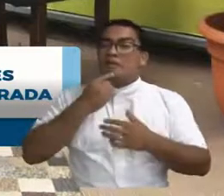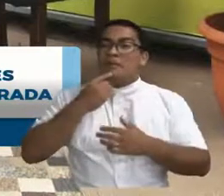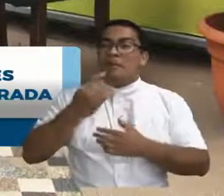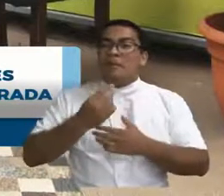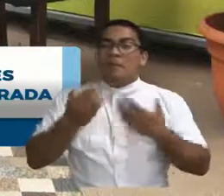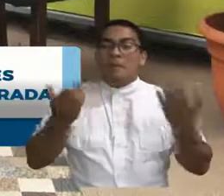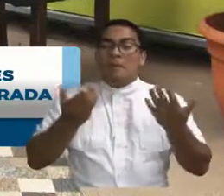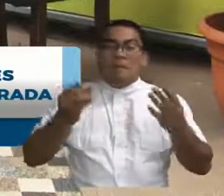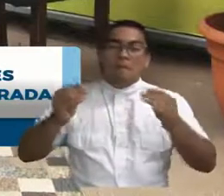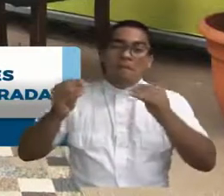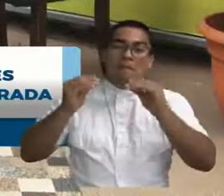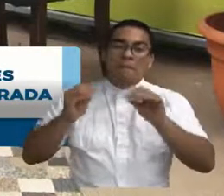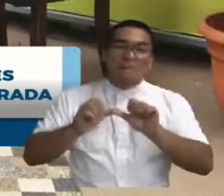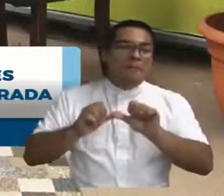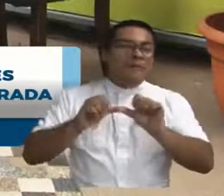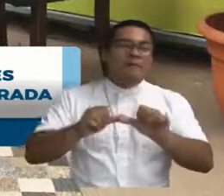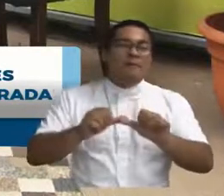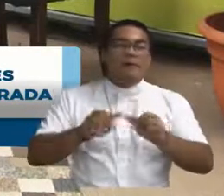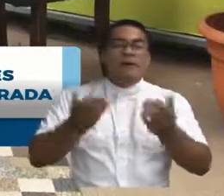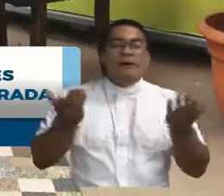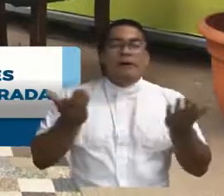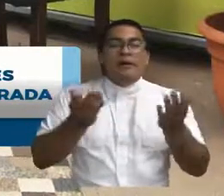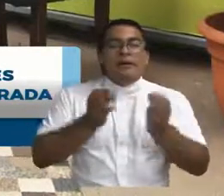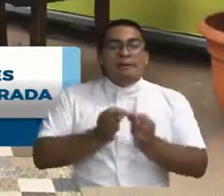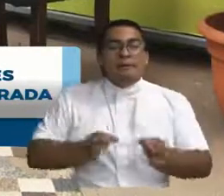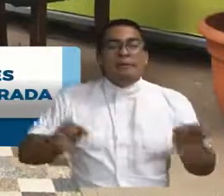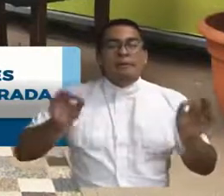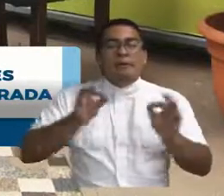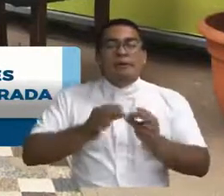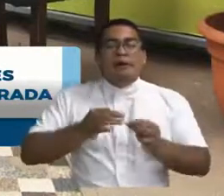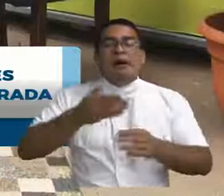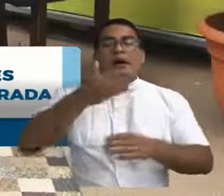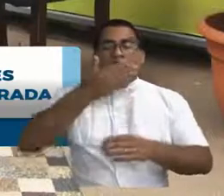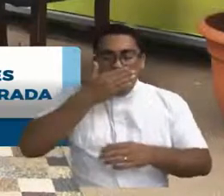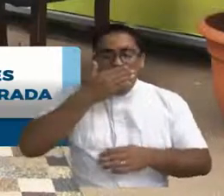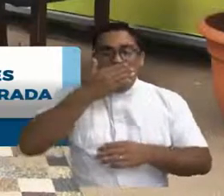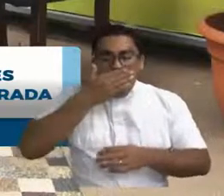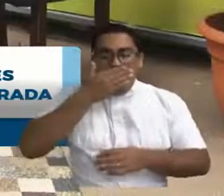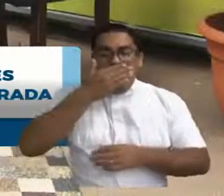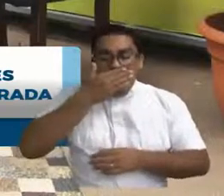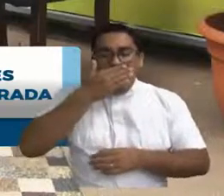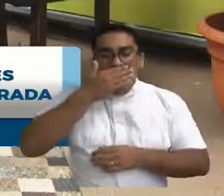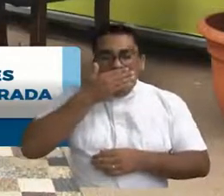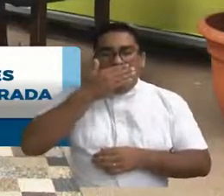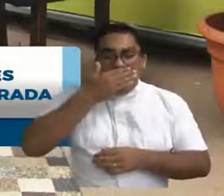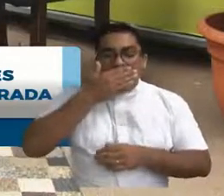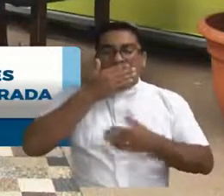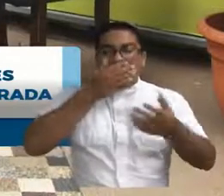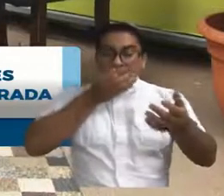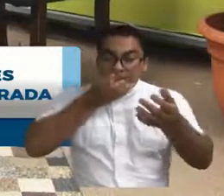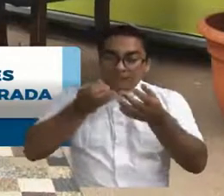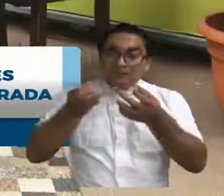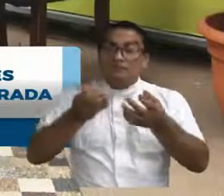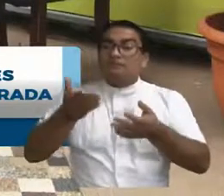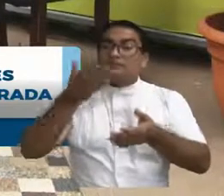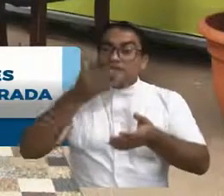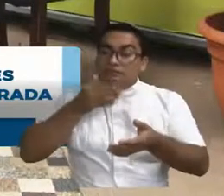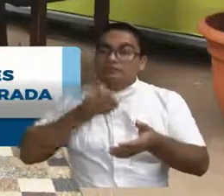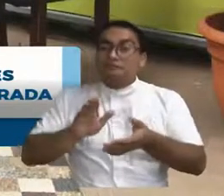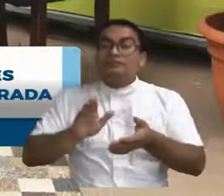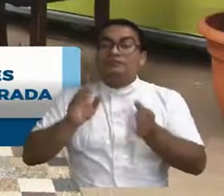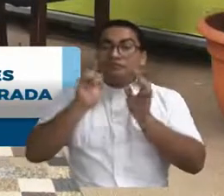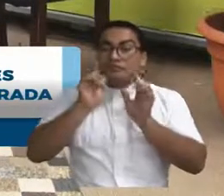la educación continua. Aquí no hay vuelta de hoja. Tanto como el médico que lo está atendiendo, explicarle que la amoxicilina no es un